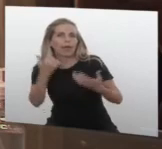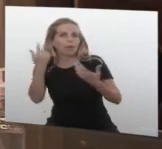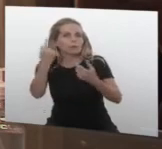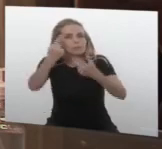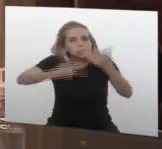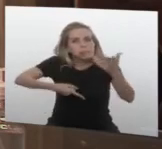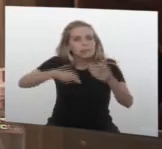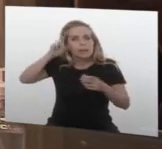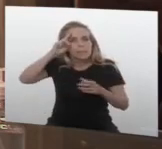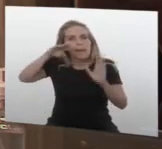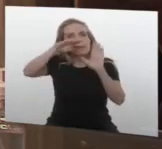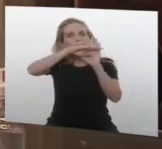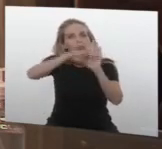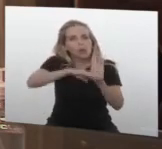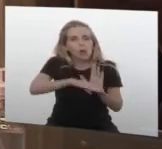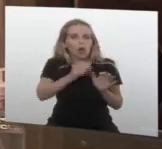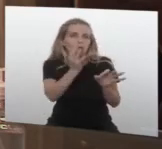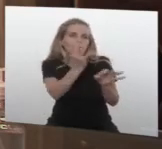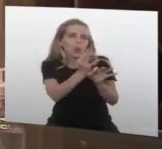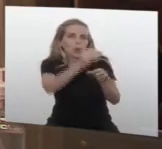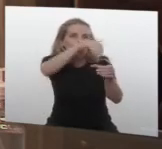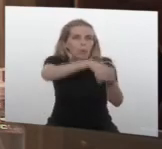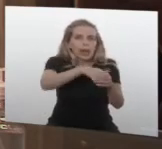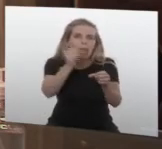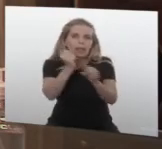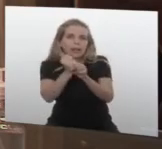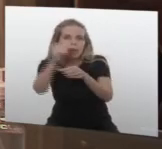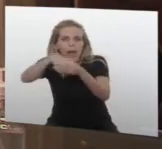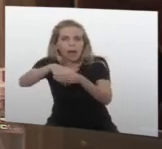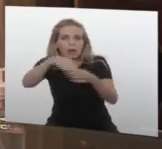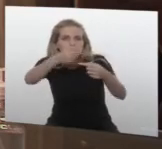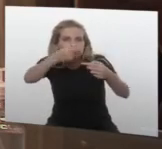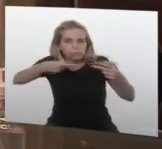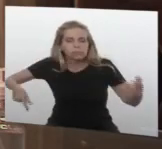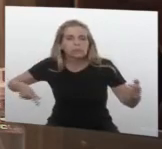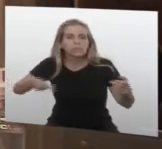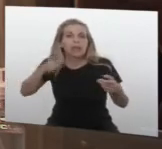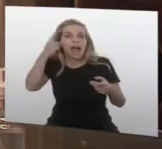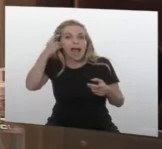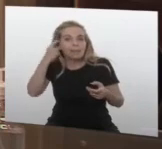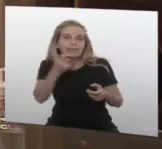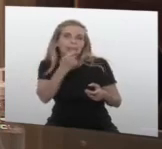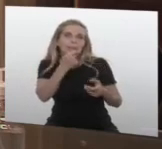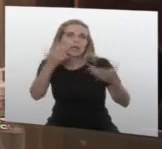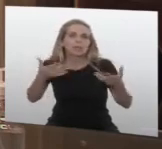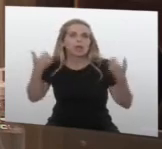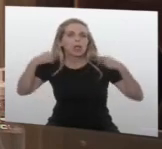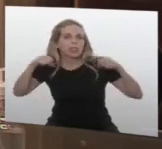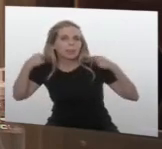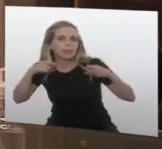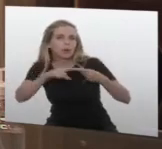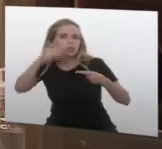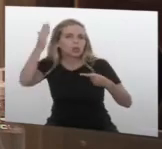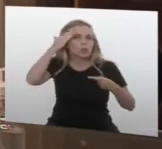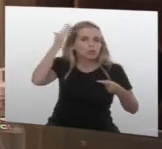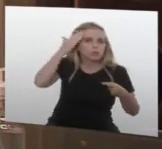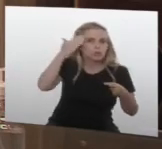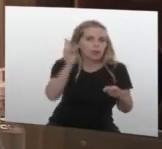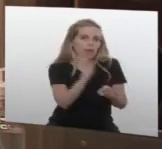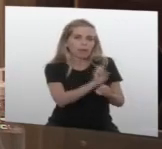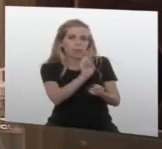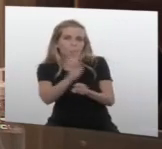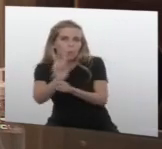el discurso entre líneas que uno puede sacar de esta cadena que hizo el presidente Alberto Fernández. Sin